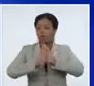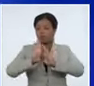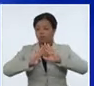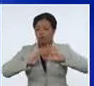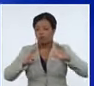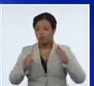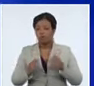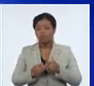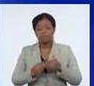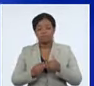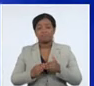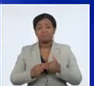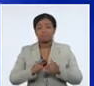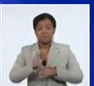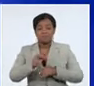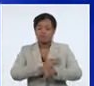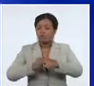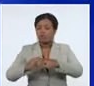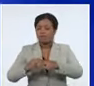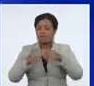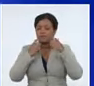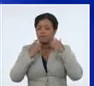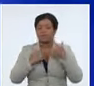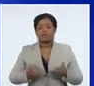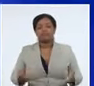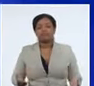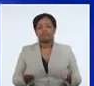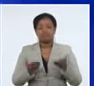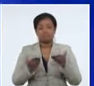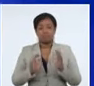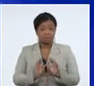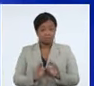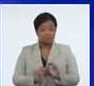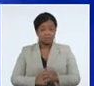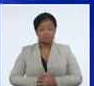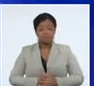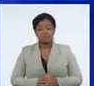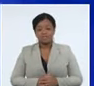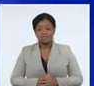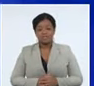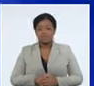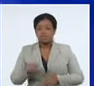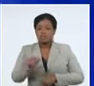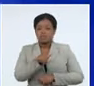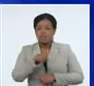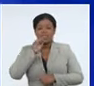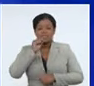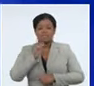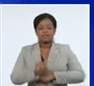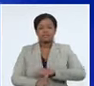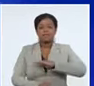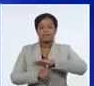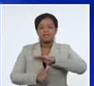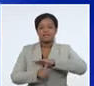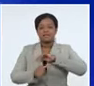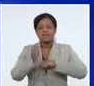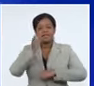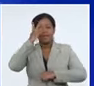está aconteciendo y se está desarrollando, a tenor, como muy bien decía nuestro presidente, con el contexto